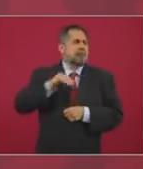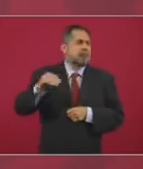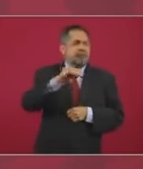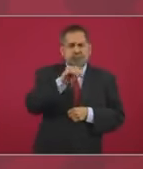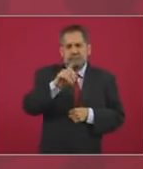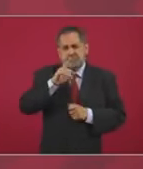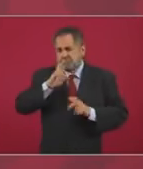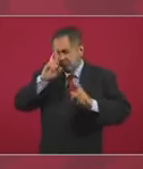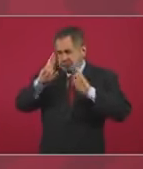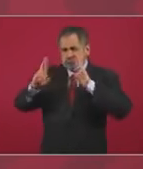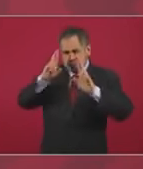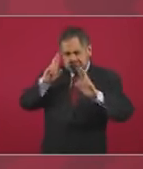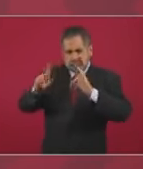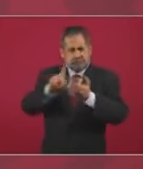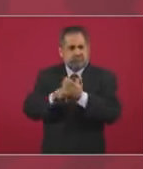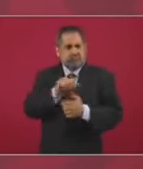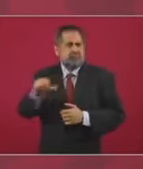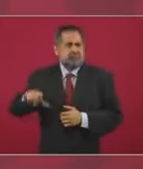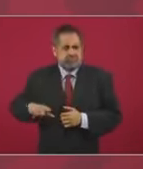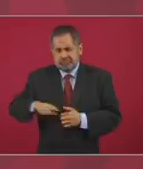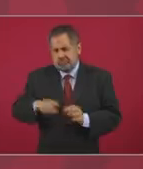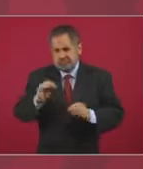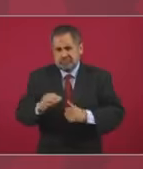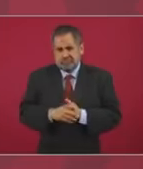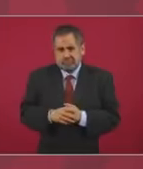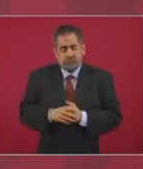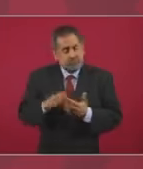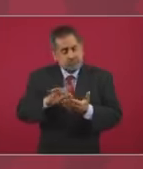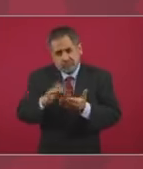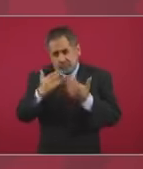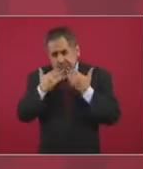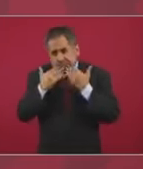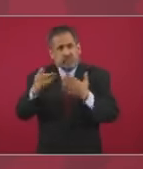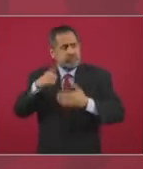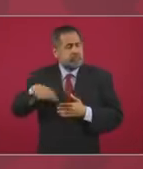respeto al gobierno, cosa que agradezco mucho,